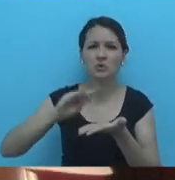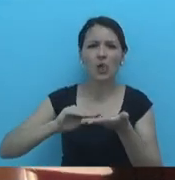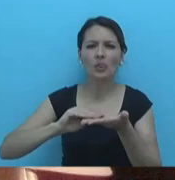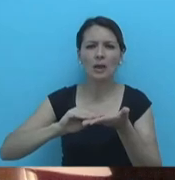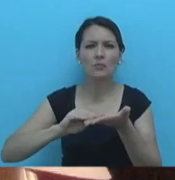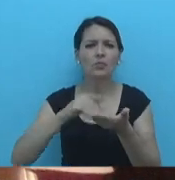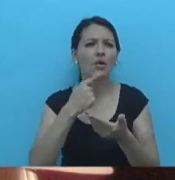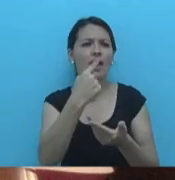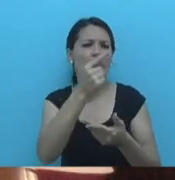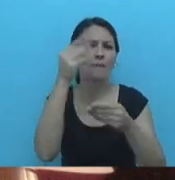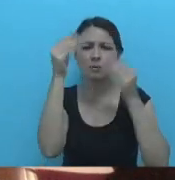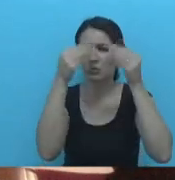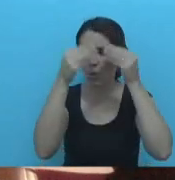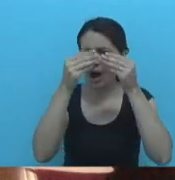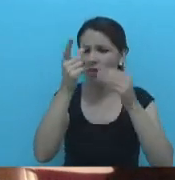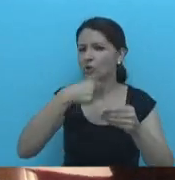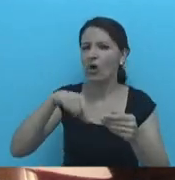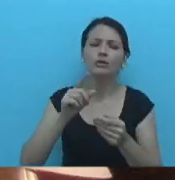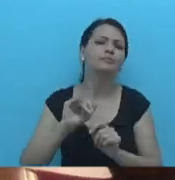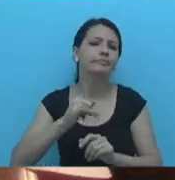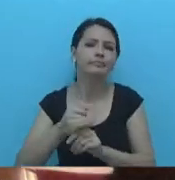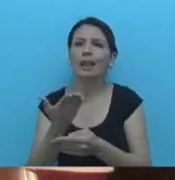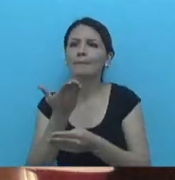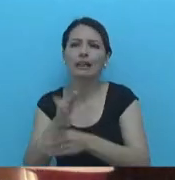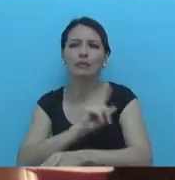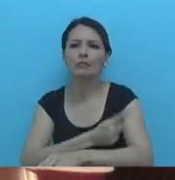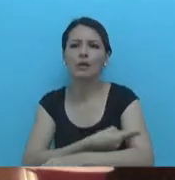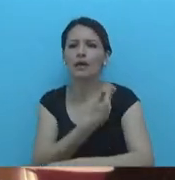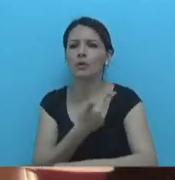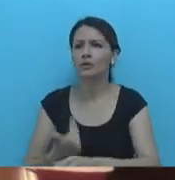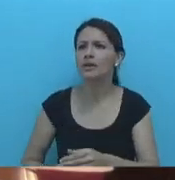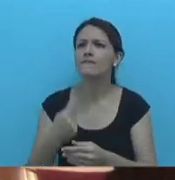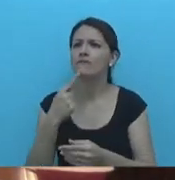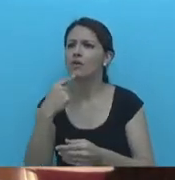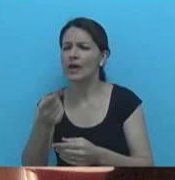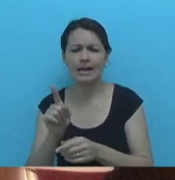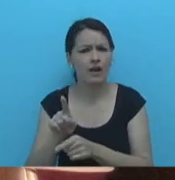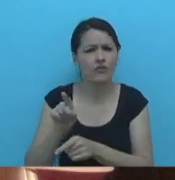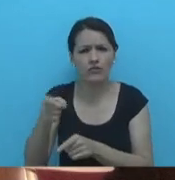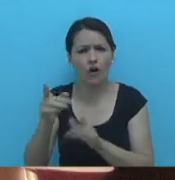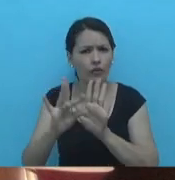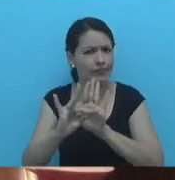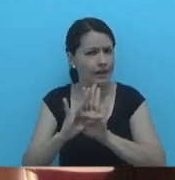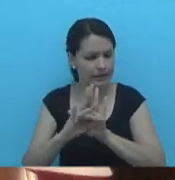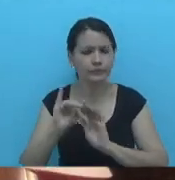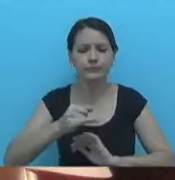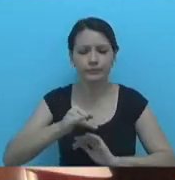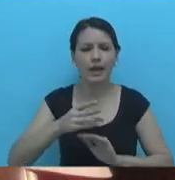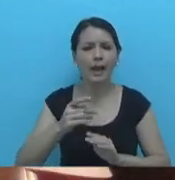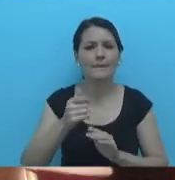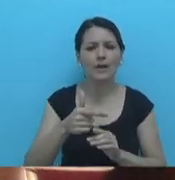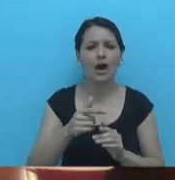allá del pedido que hagamos al Ejecutivo para que en el Consejo Nacional plantee el rechazo por este decreto, que además